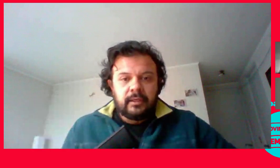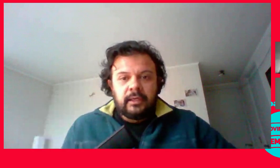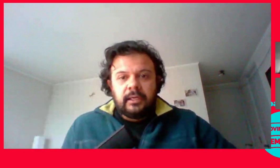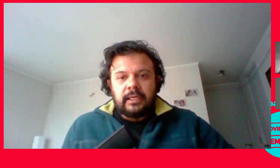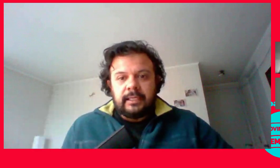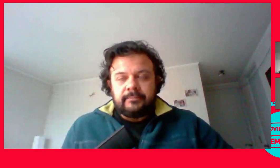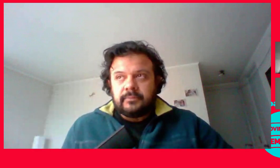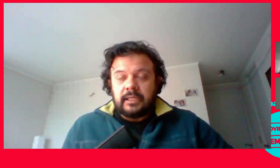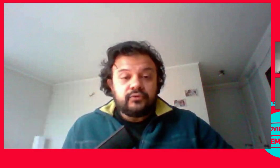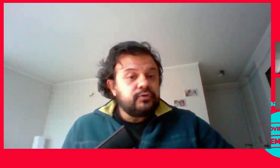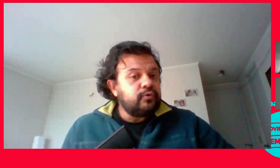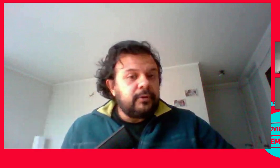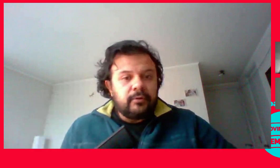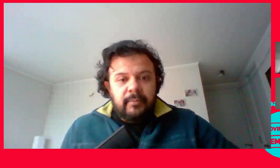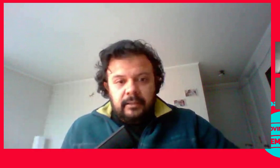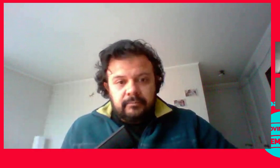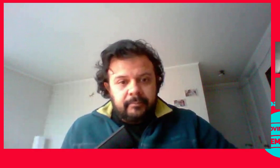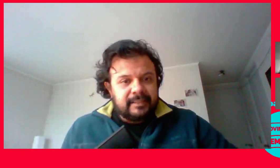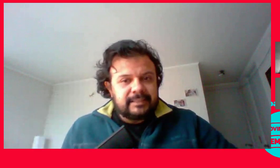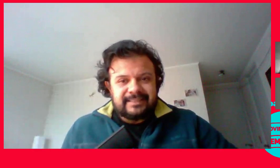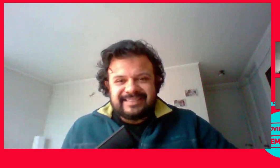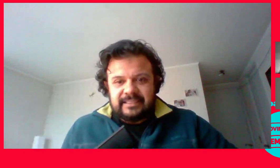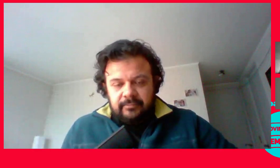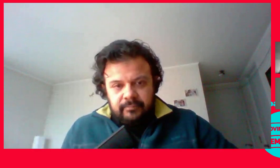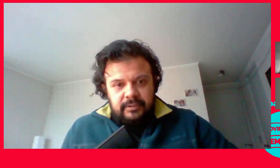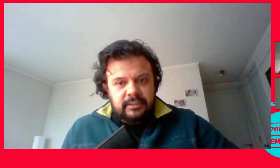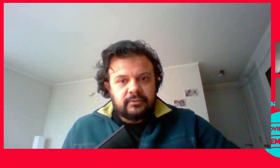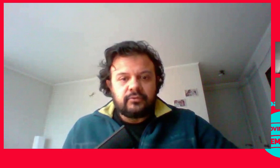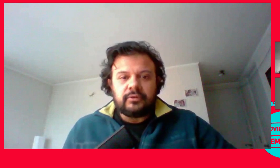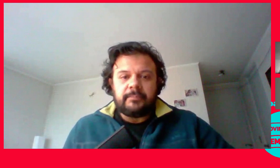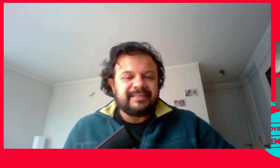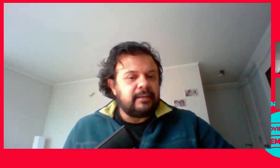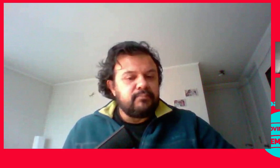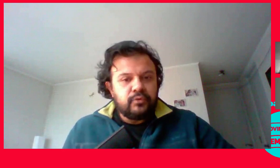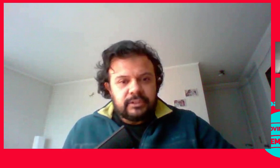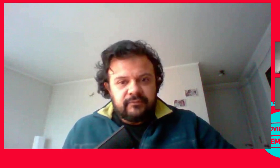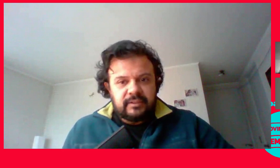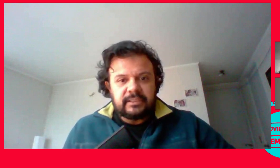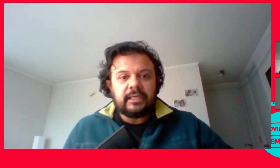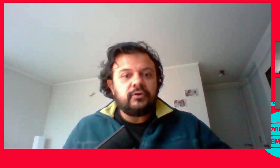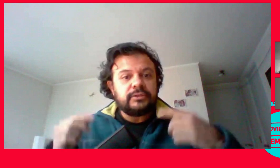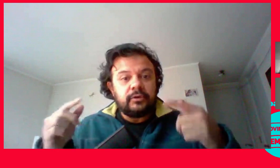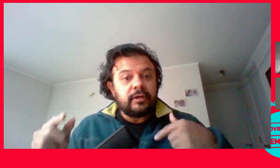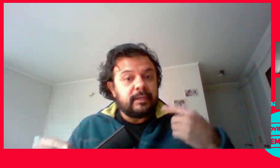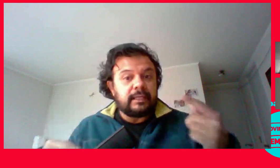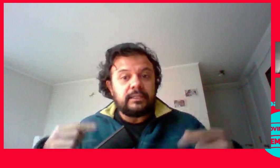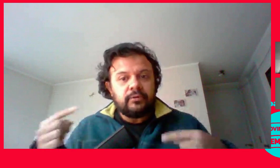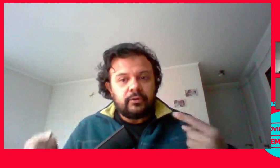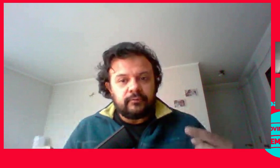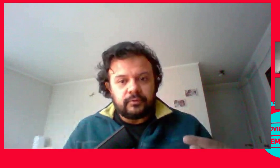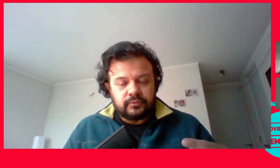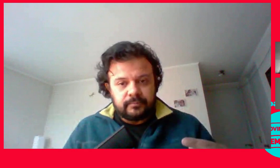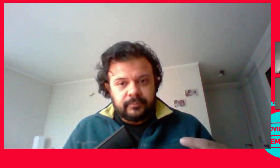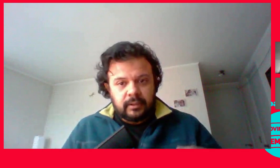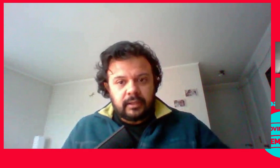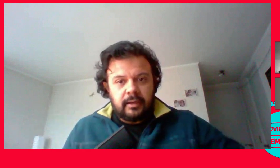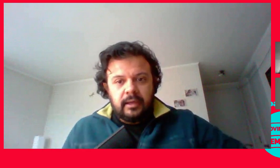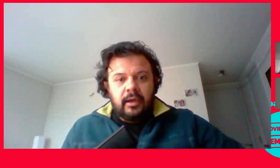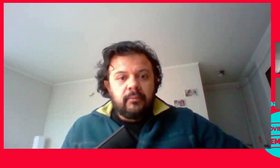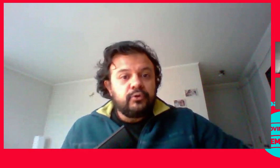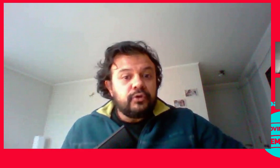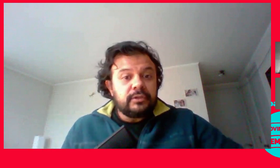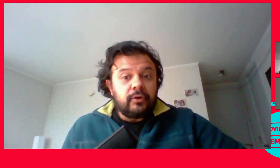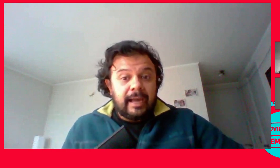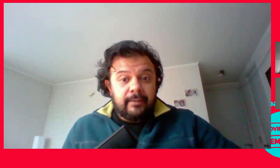dando. Eso es súper normal, pasa siempre, ¿cierto? Y pasa muchas veces en los ciclos replicativos de los virus,